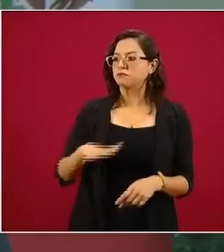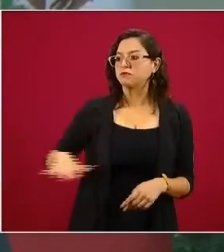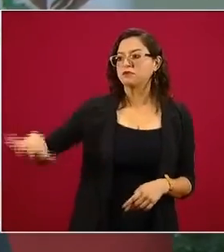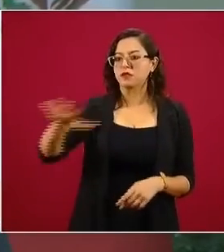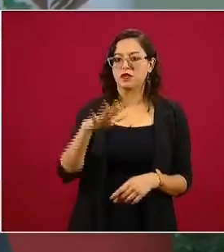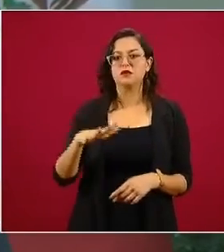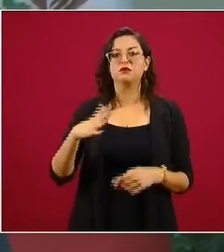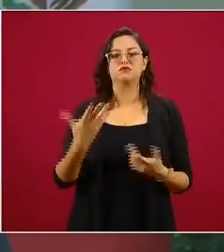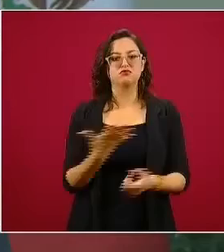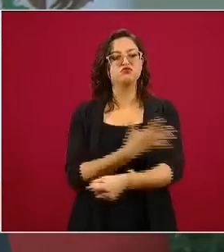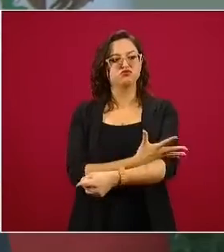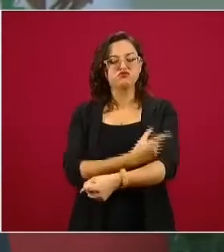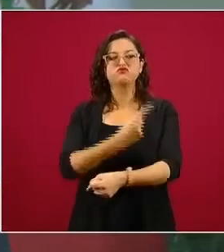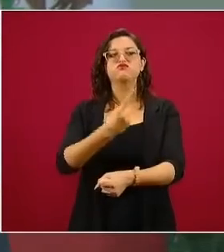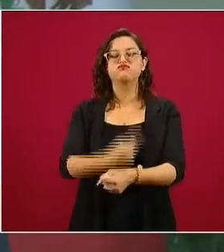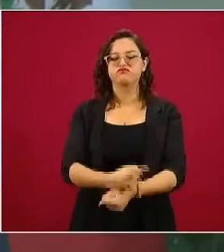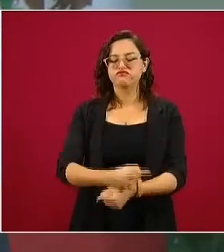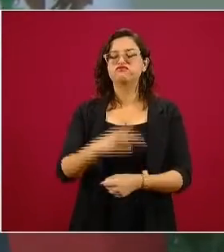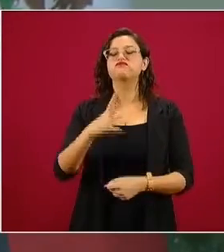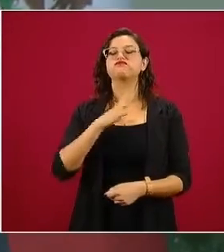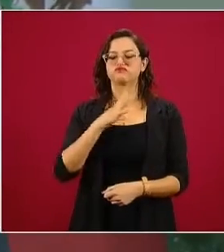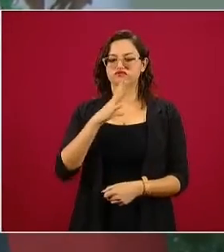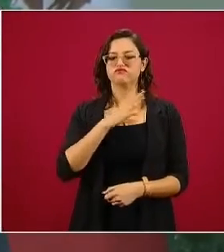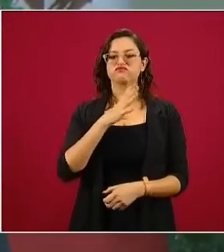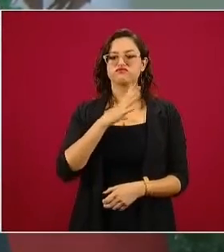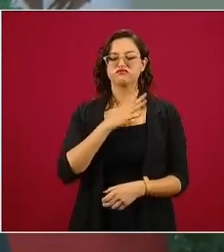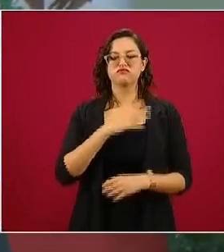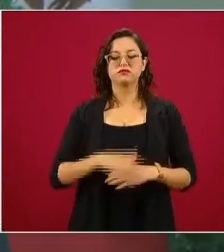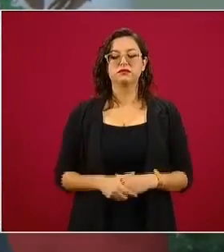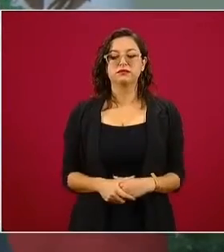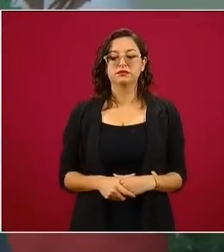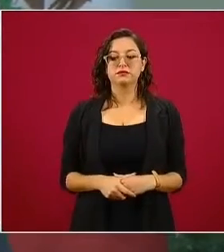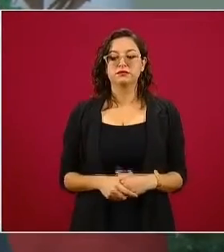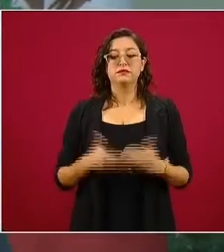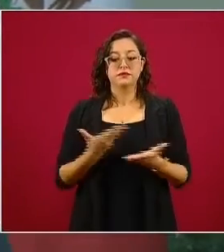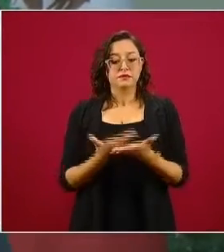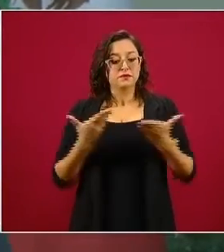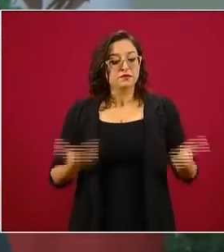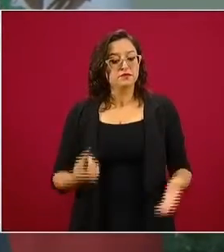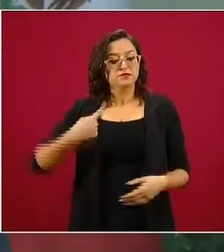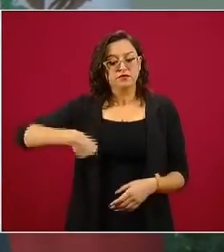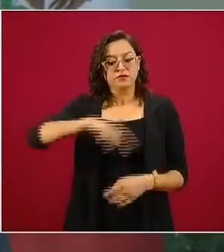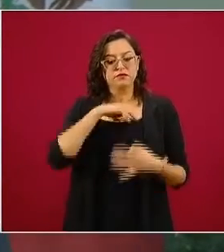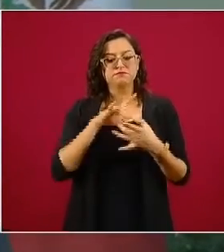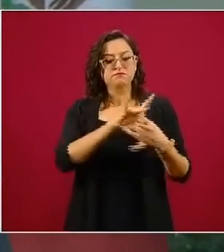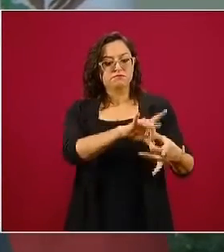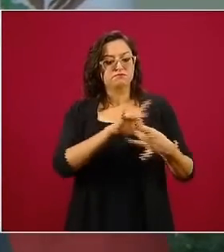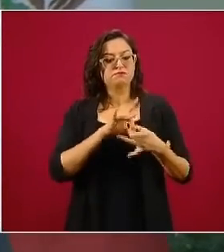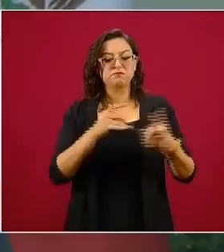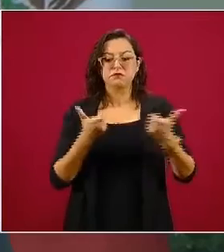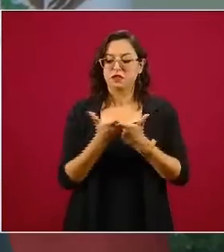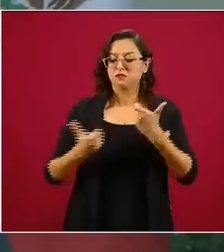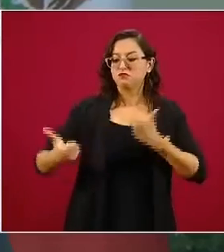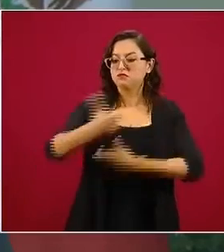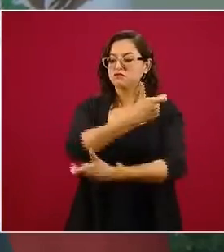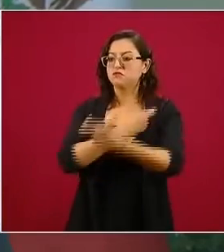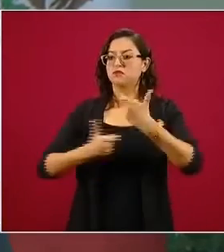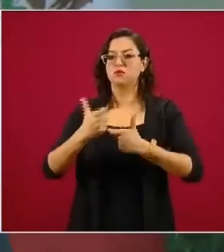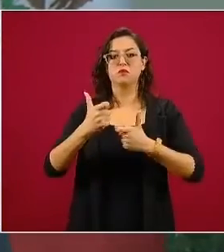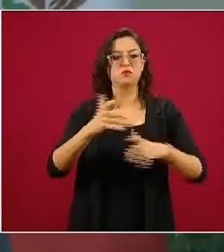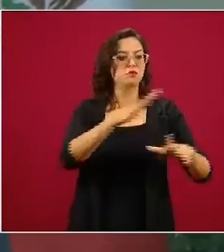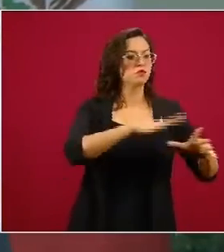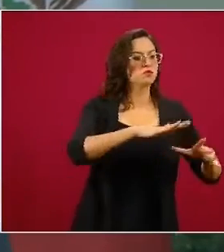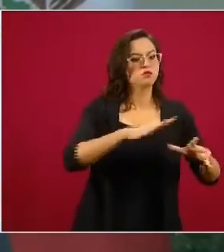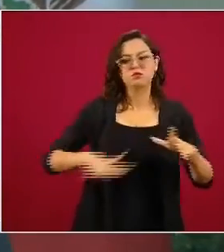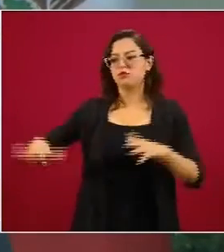y seres honorables. Estamos edificando una alianza económica y de seguridad, y juntos hemos